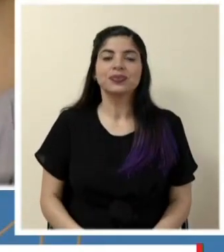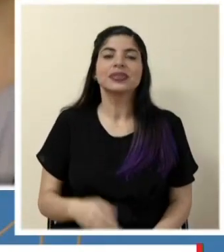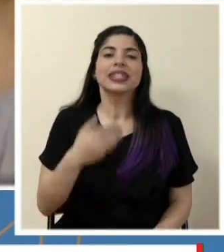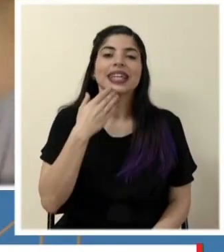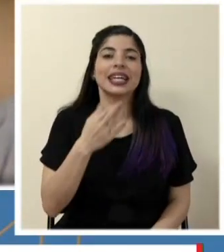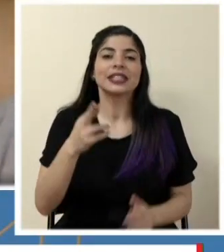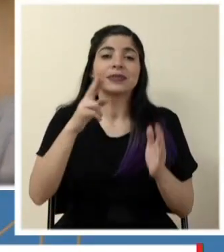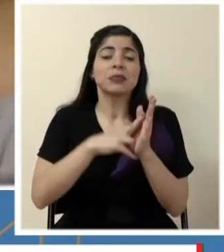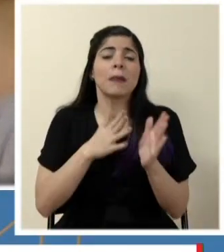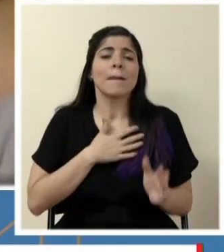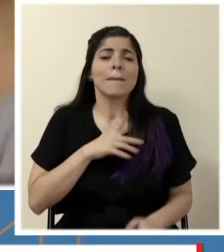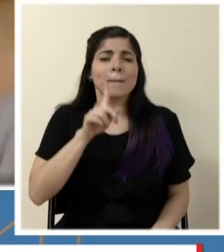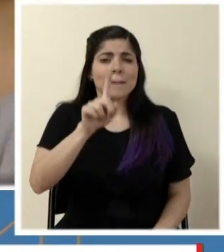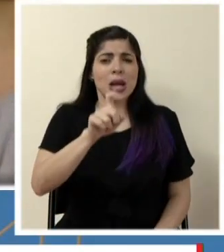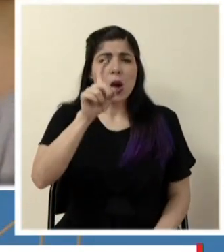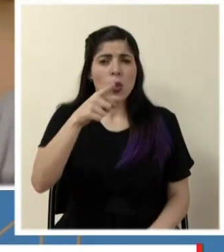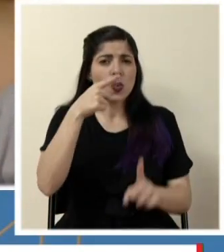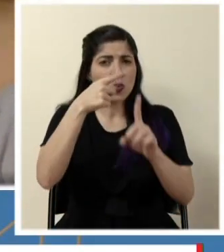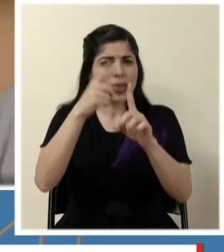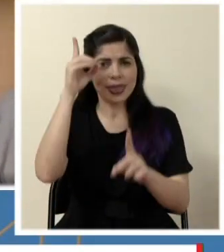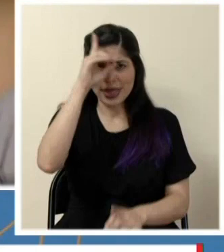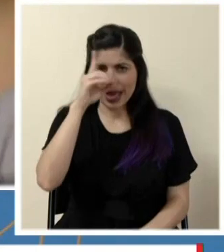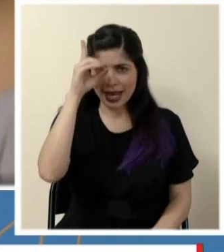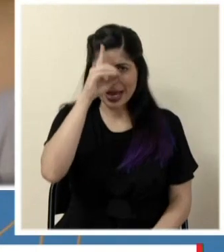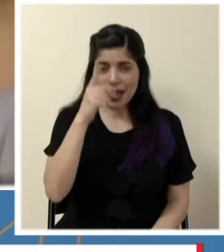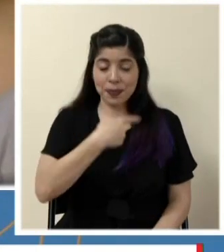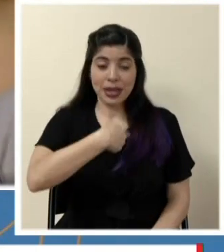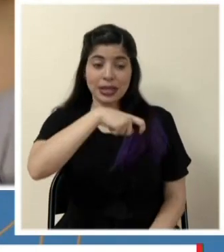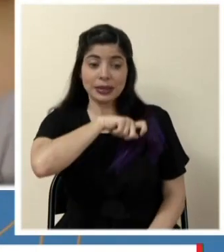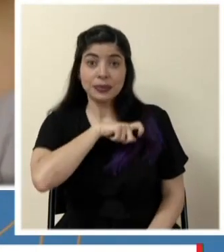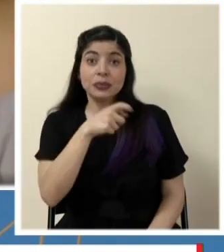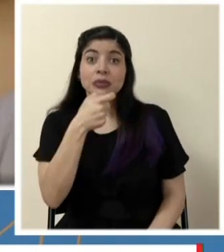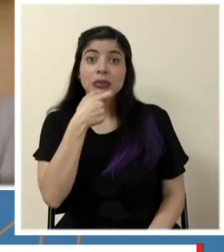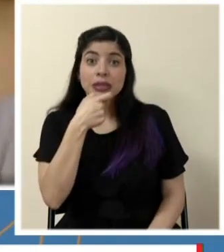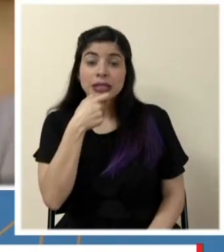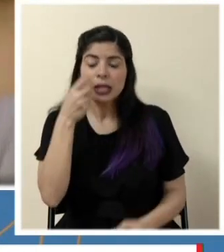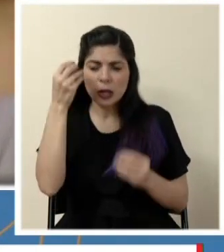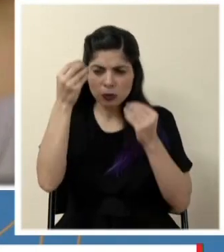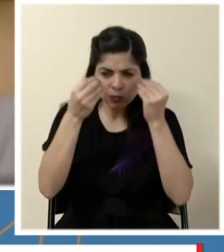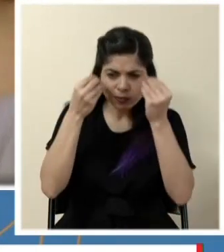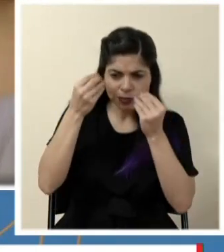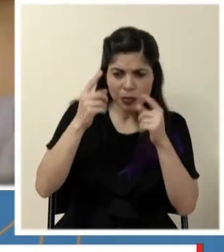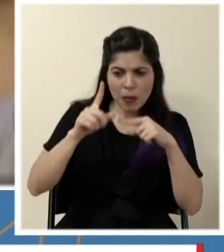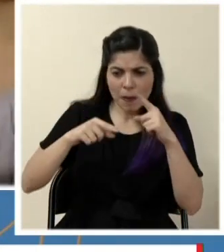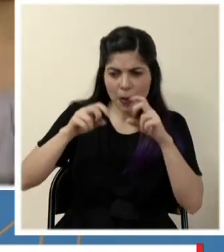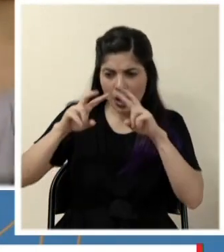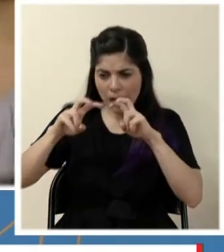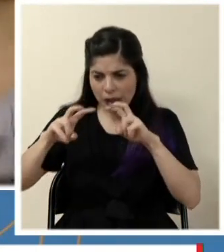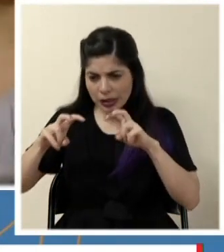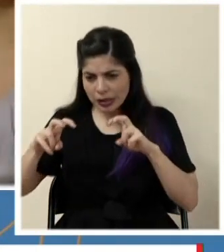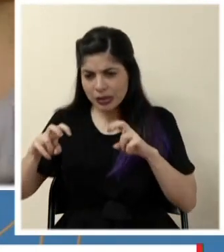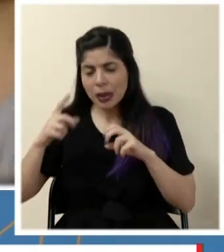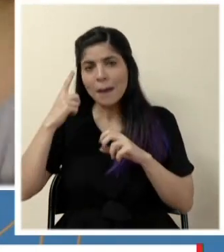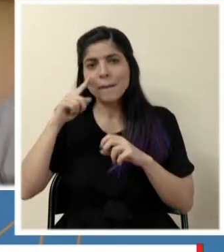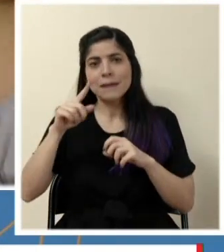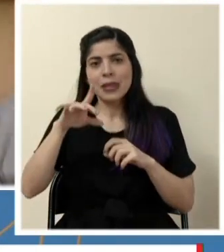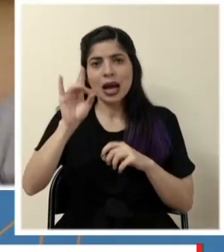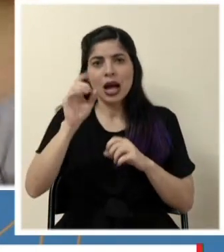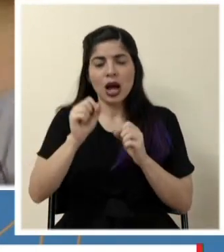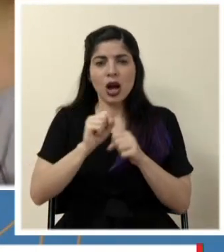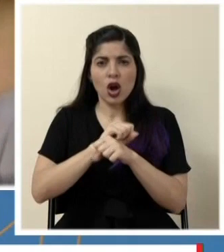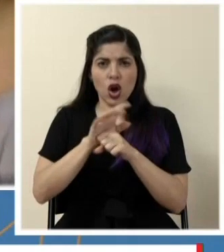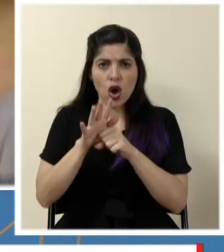Gracias. Repito que mis consultas son para don Daniel. España y el Reino Unido han considerado el análisis de heces para la detección del